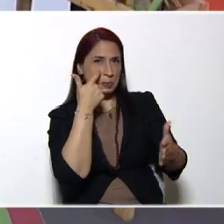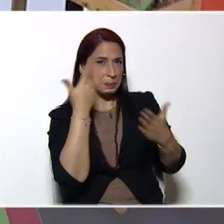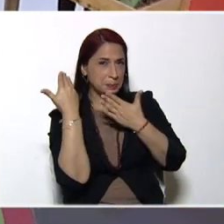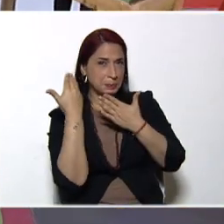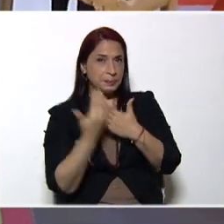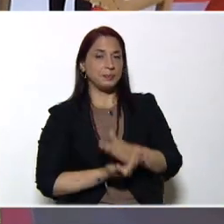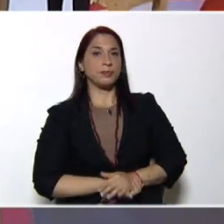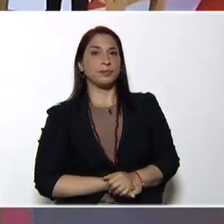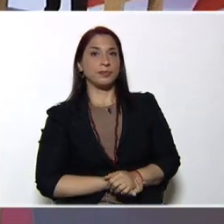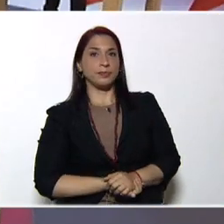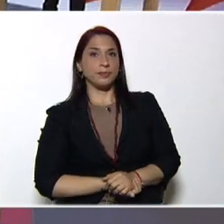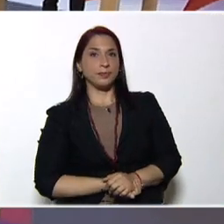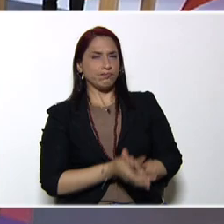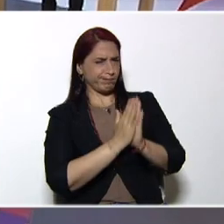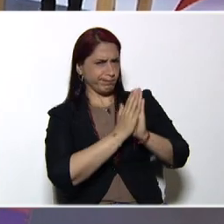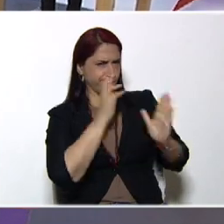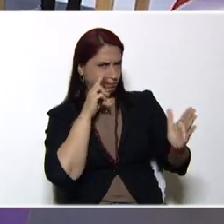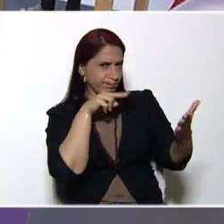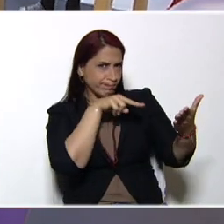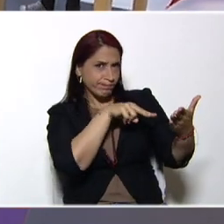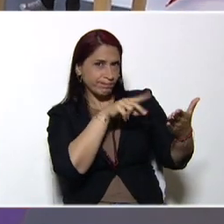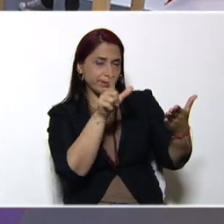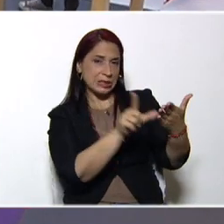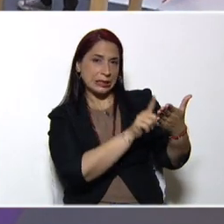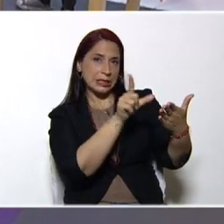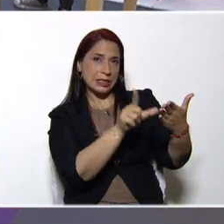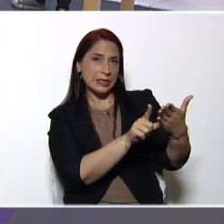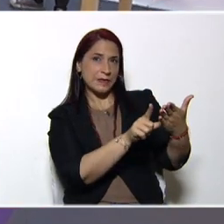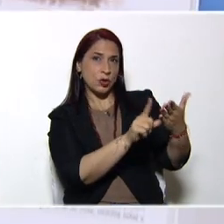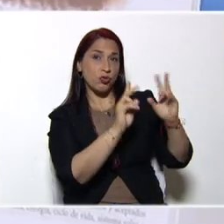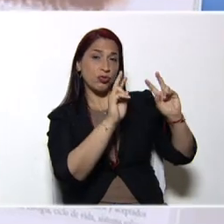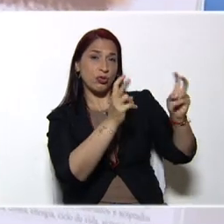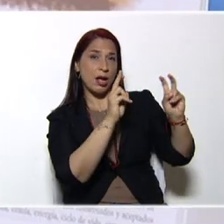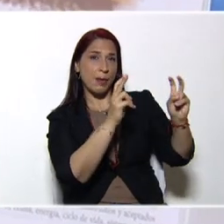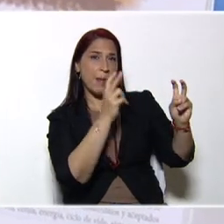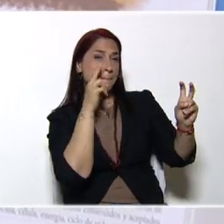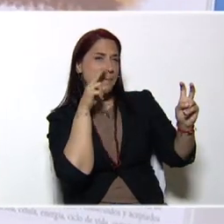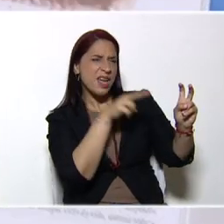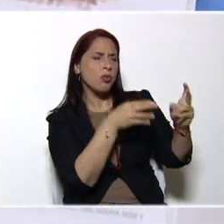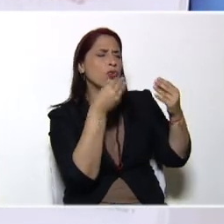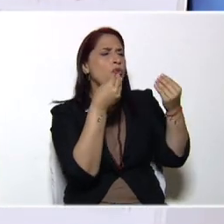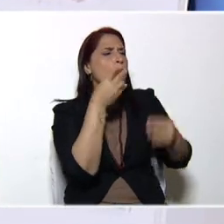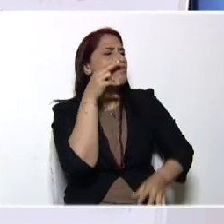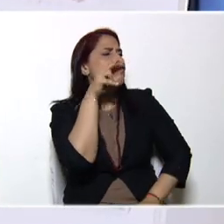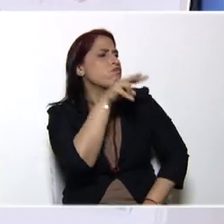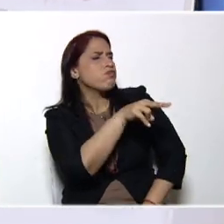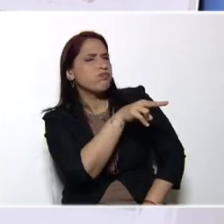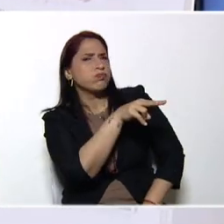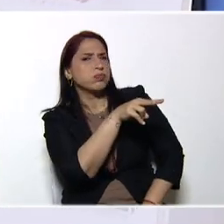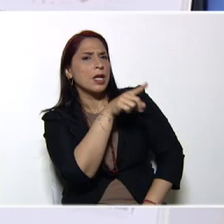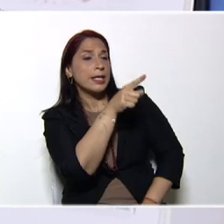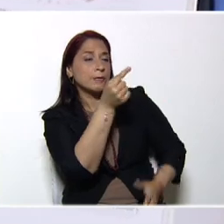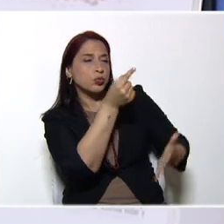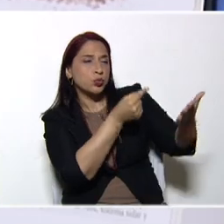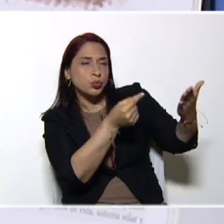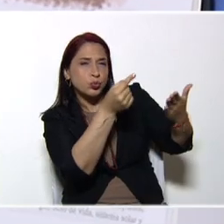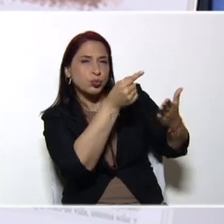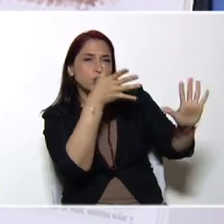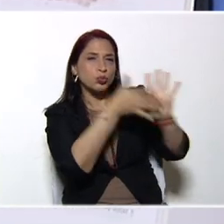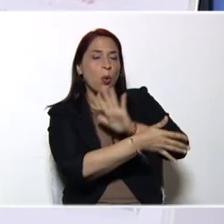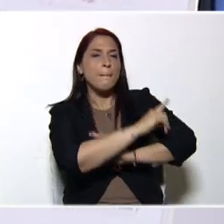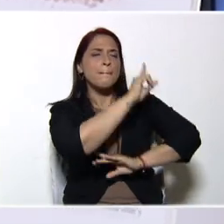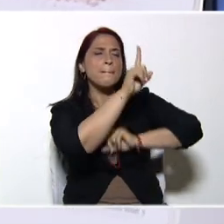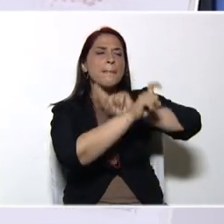ver, aquí, por favor, para que lo veas ahí en toma, vas a ver entonces cómo se ve ese mapa de las